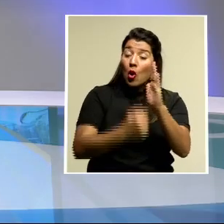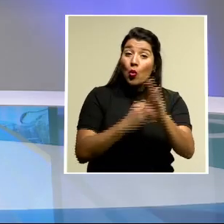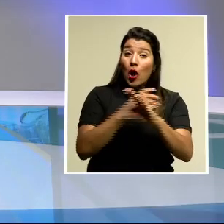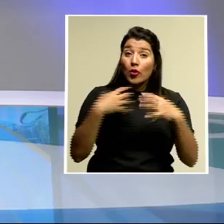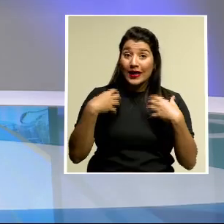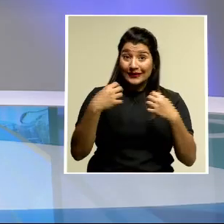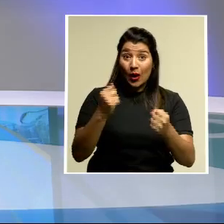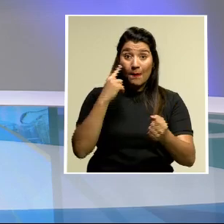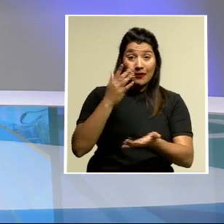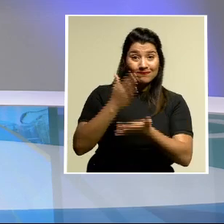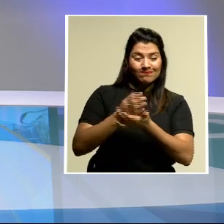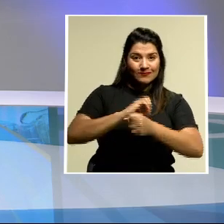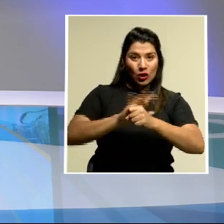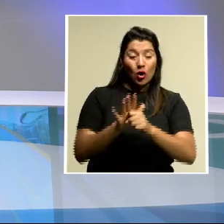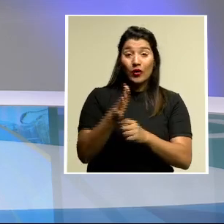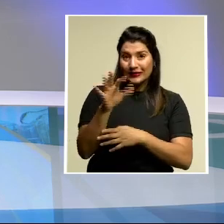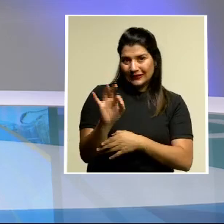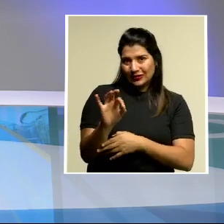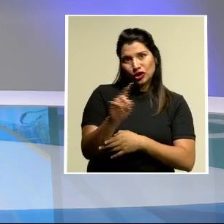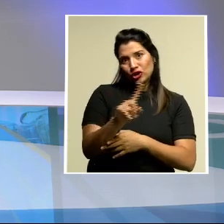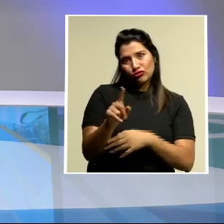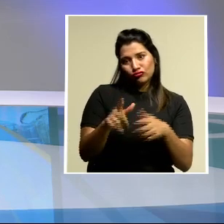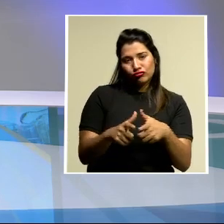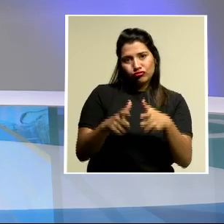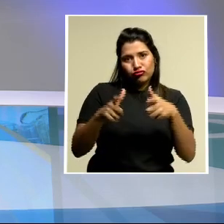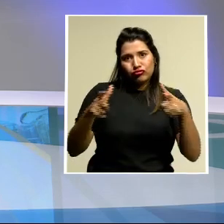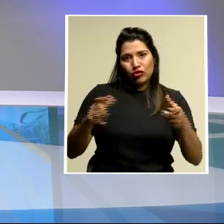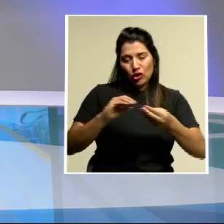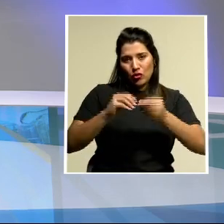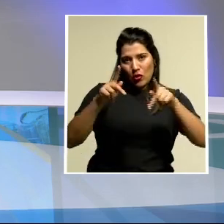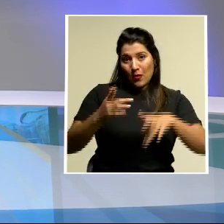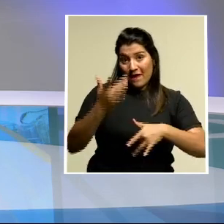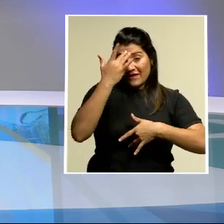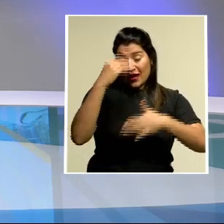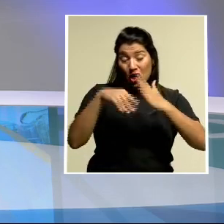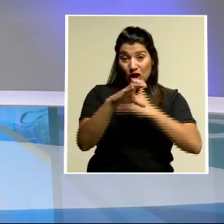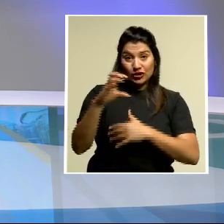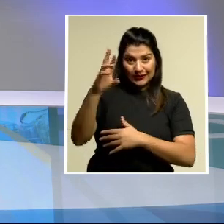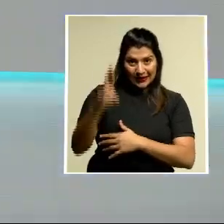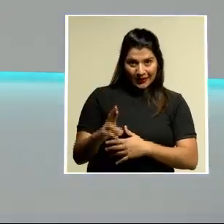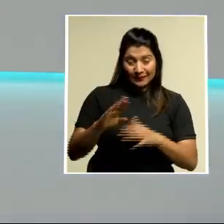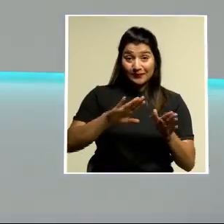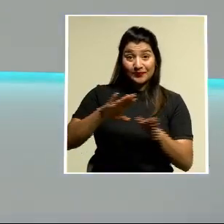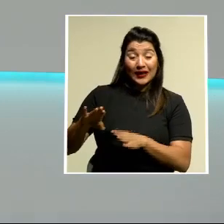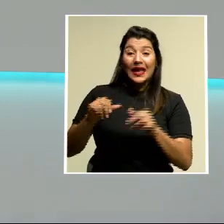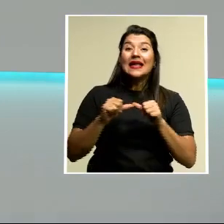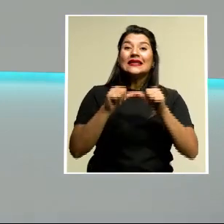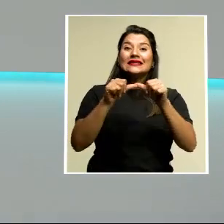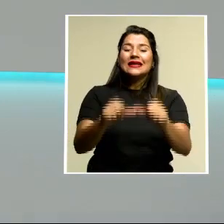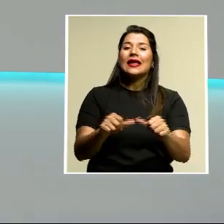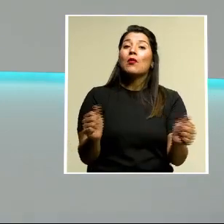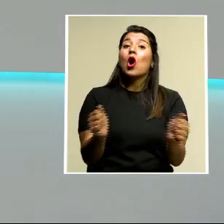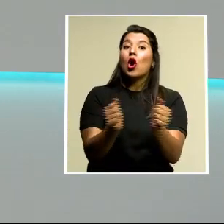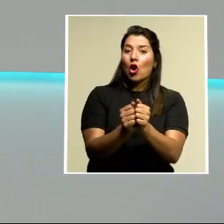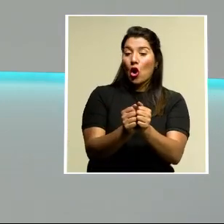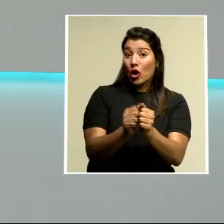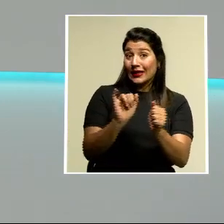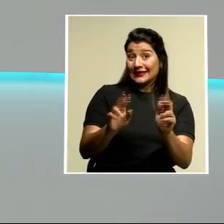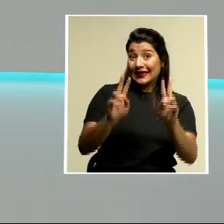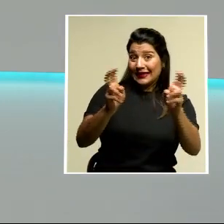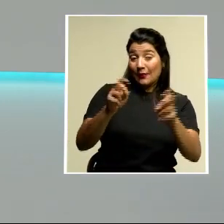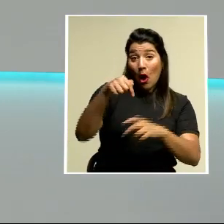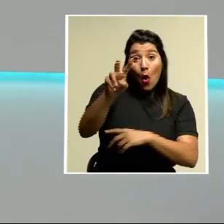la COVID-19 y así no aumentar los casos en nuestro país. Y siguiendo precisamente con este tipo de temas,